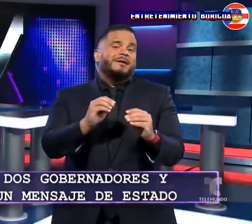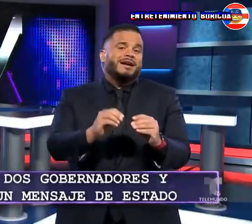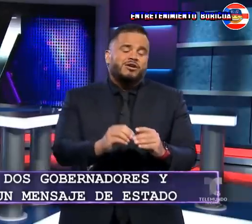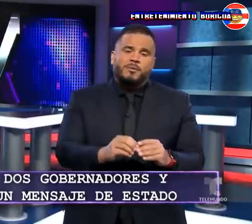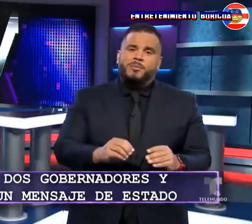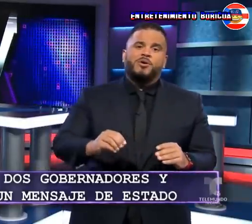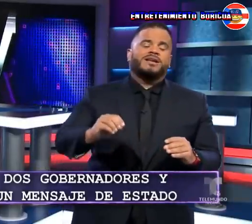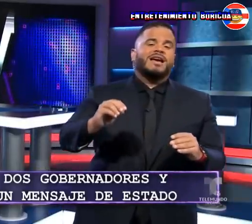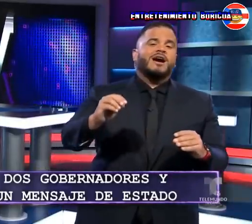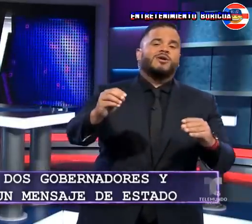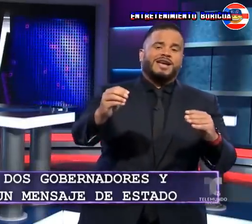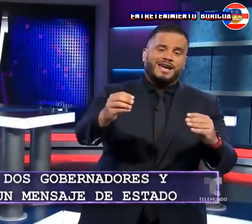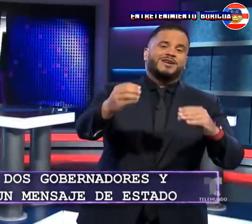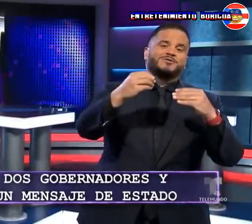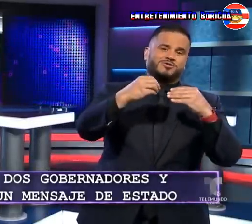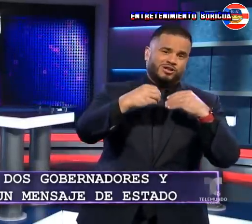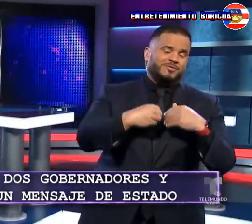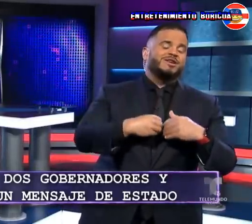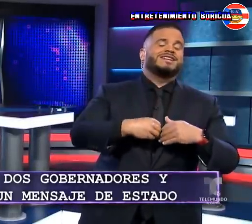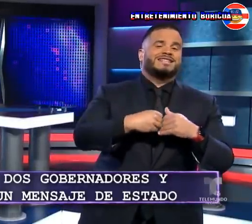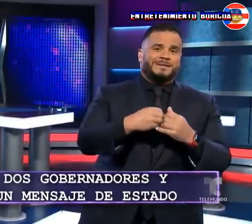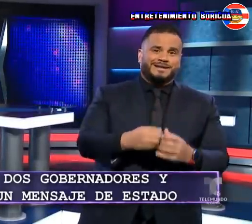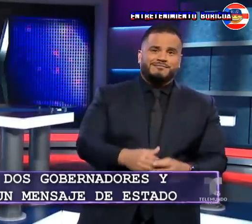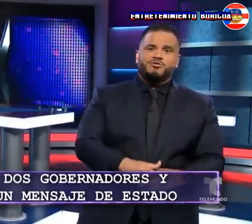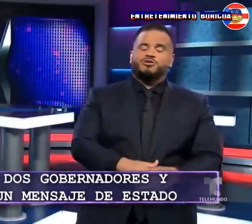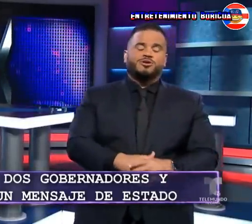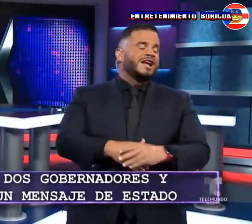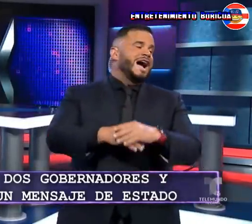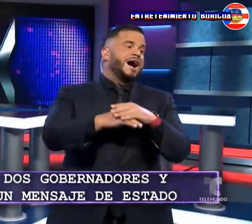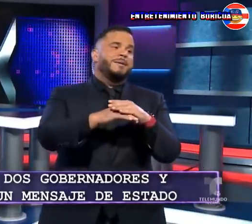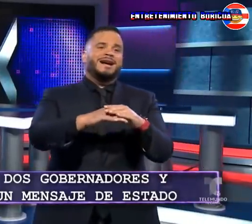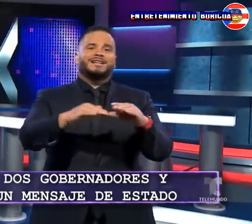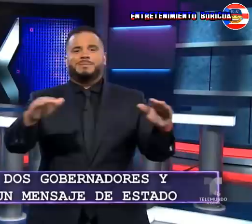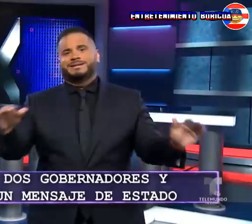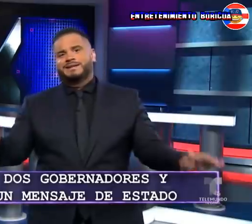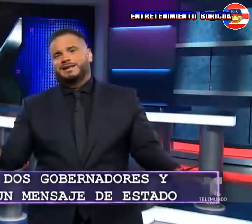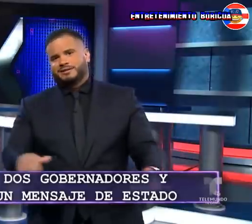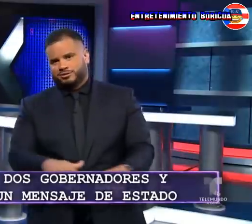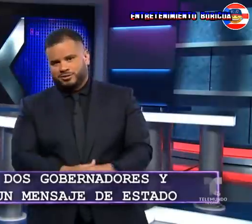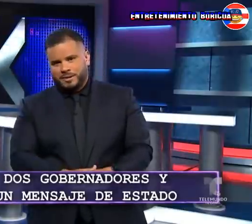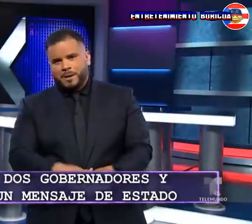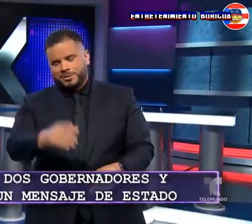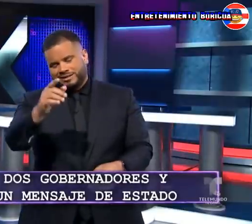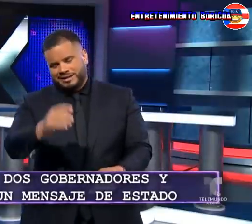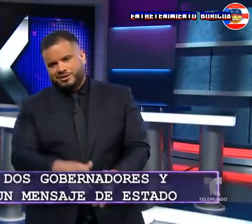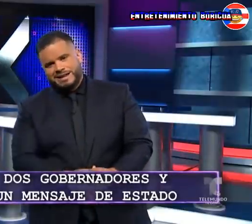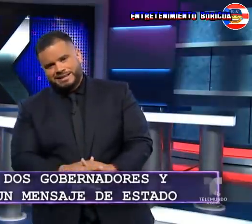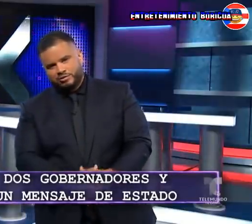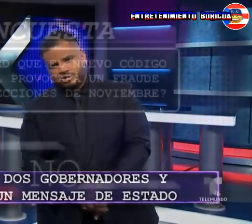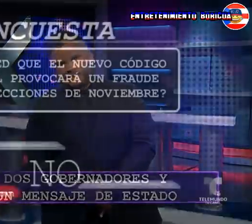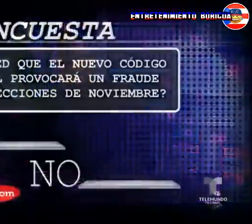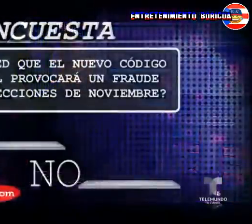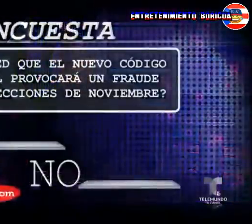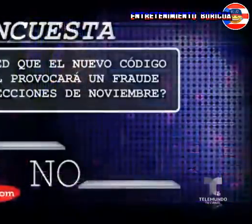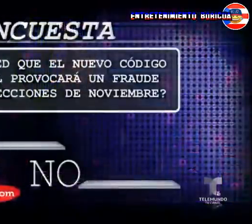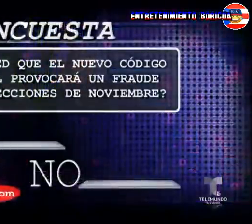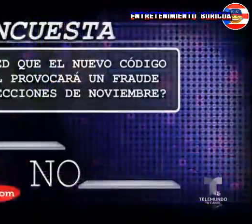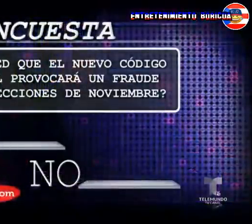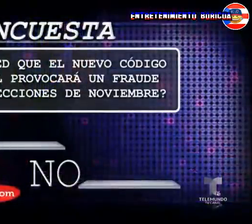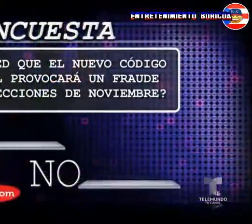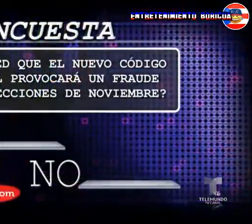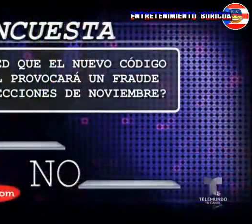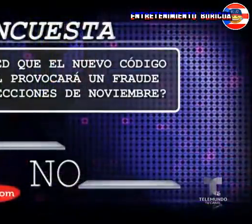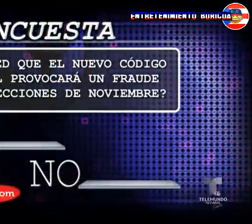tienes que verlo porque aunque yo te puedo decir que se parecen mucho, jamás pensé que tanto. Pero antes quiero que vayas a telemundopr.com y me